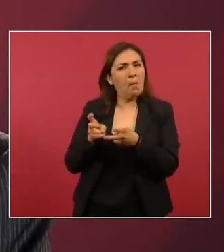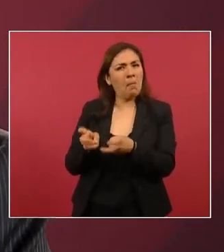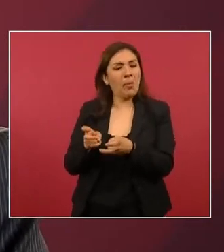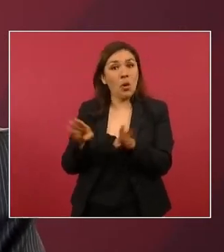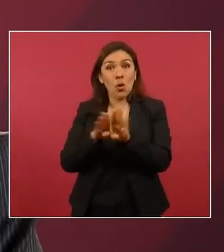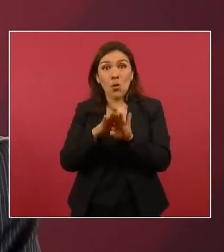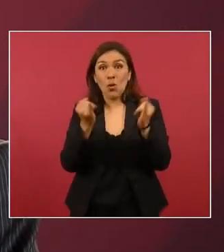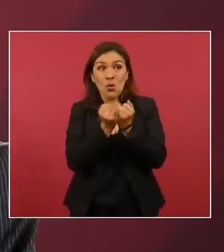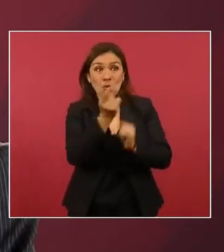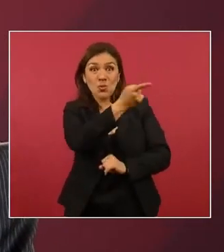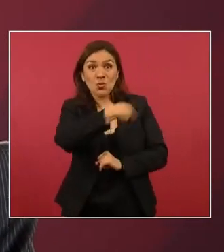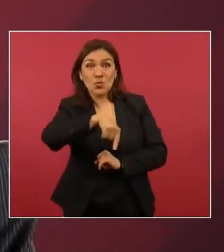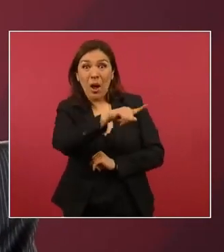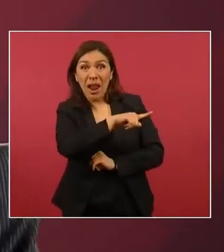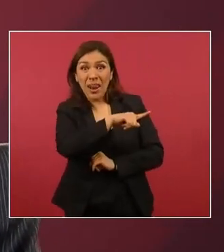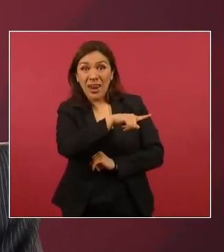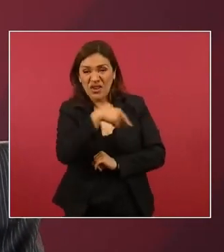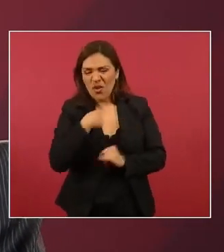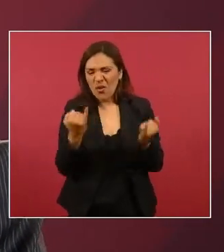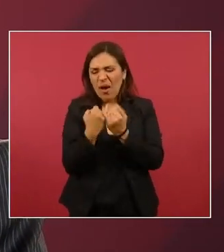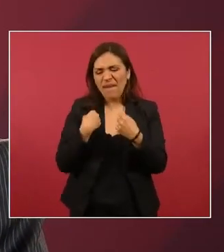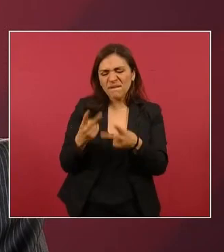como ellos,